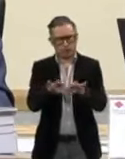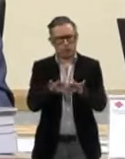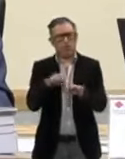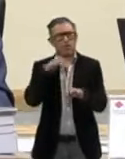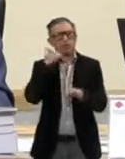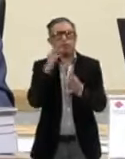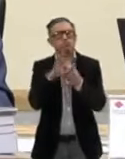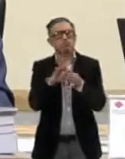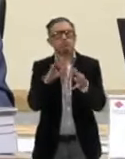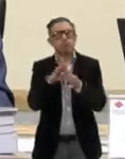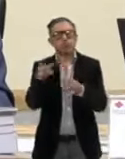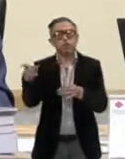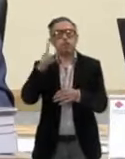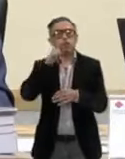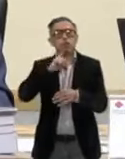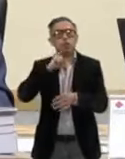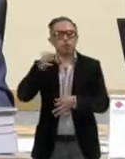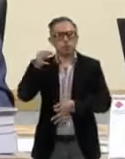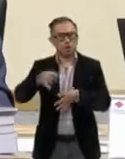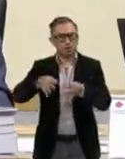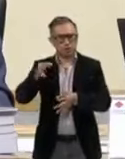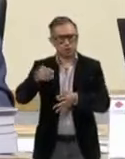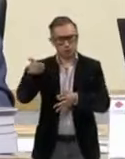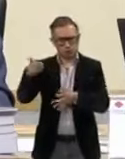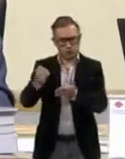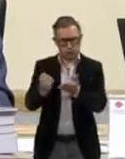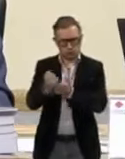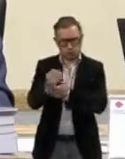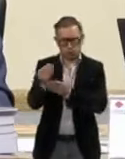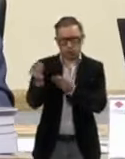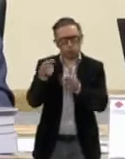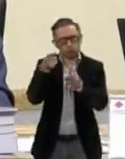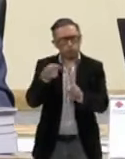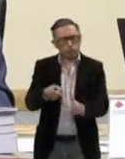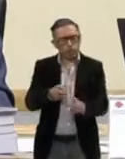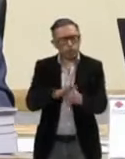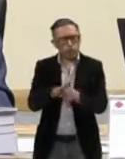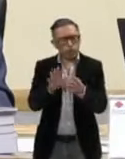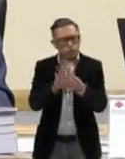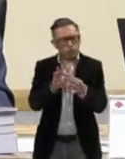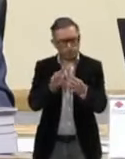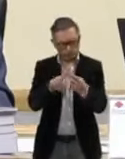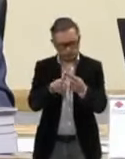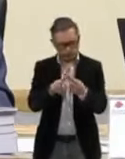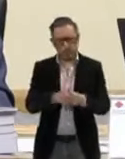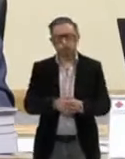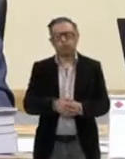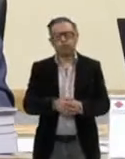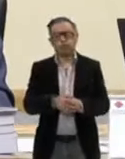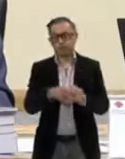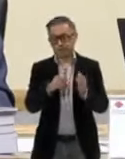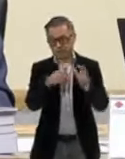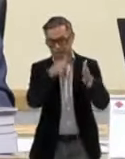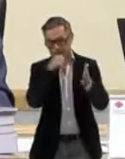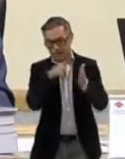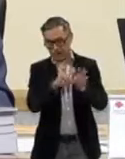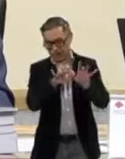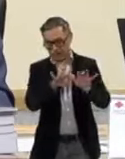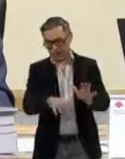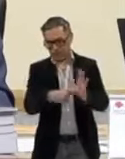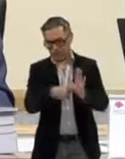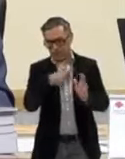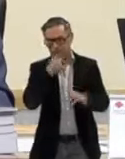efectos que la juzgadora establece con su resolución Estos son cito que se mantengan